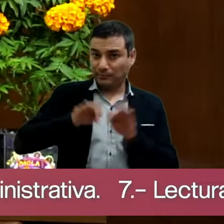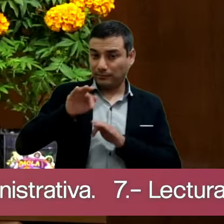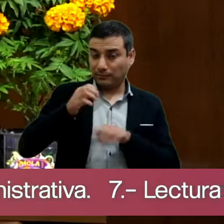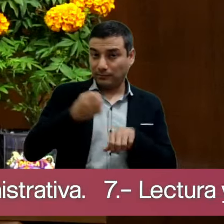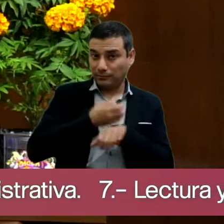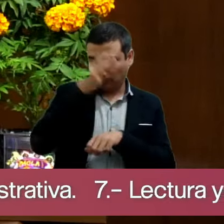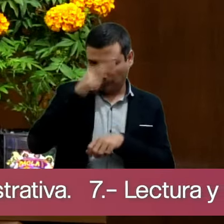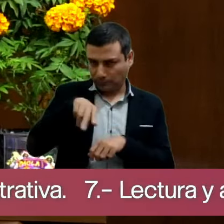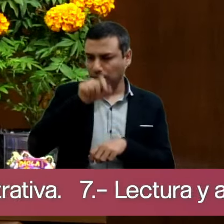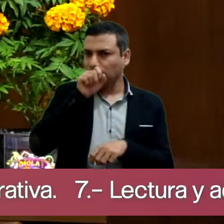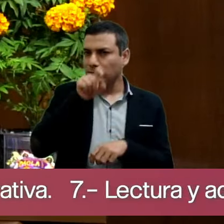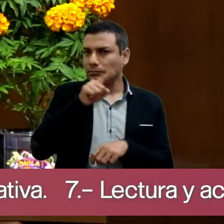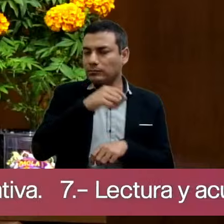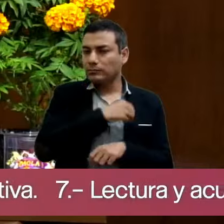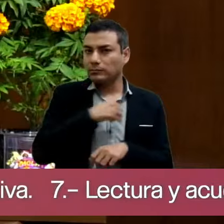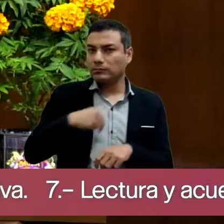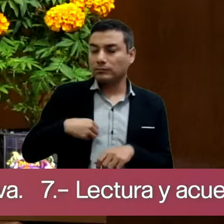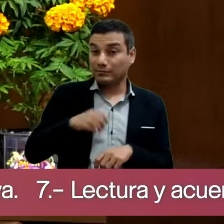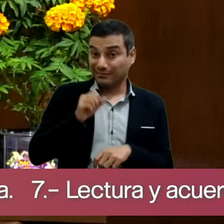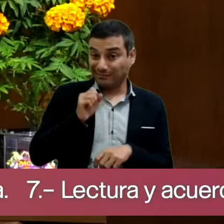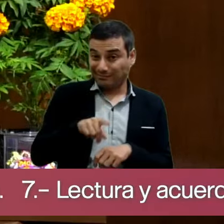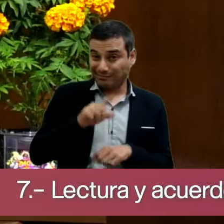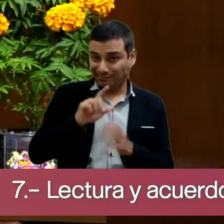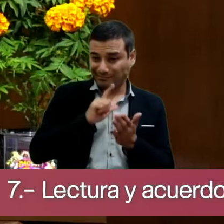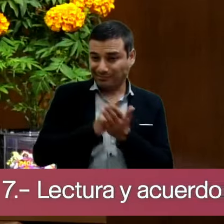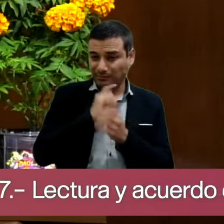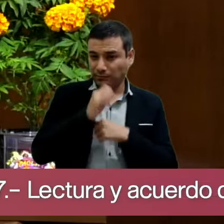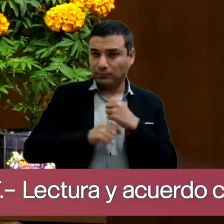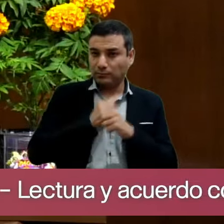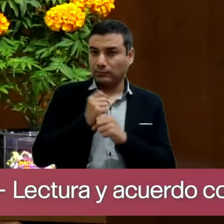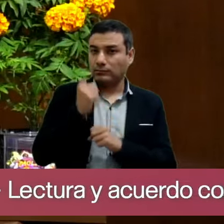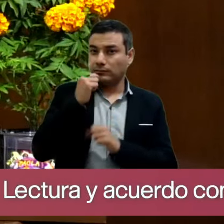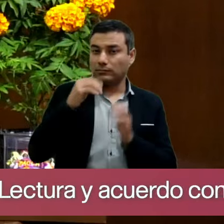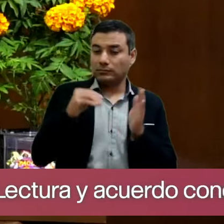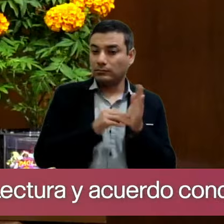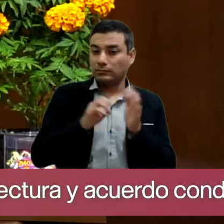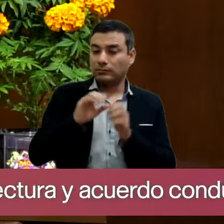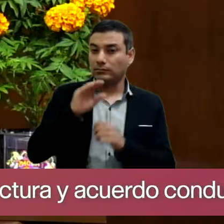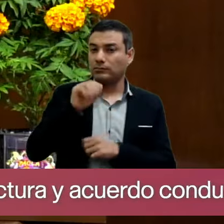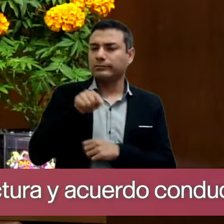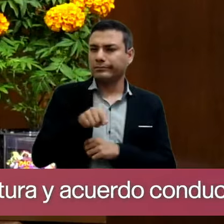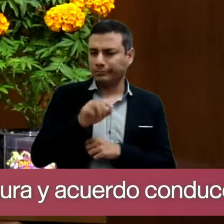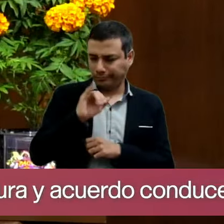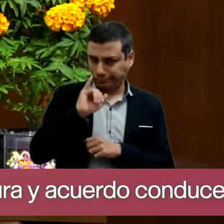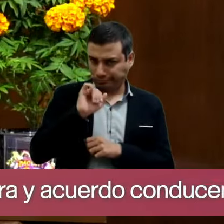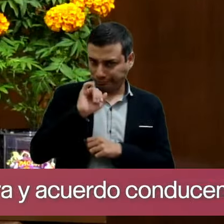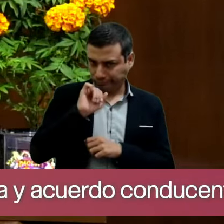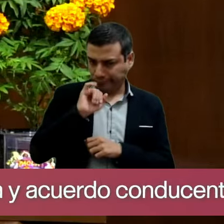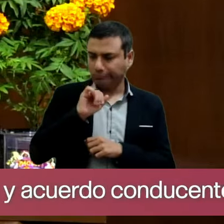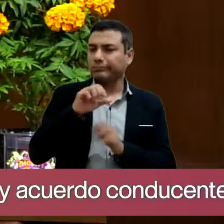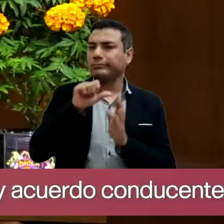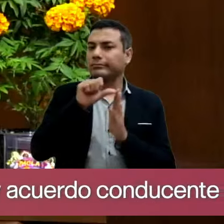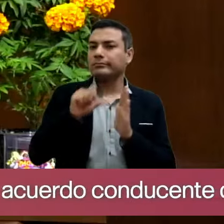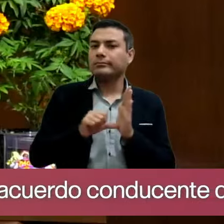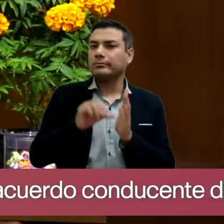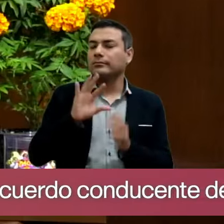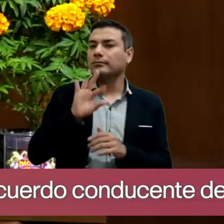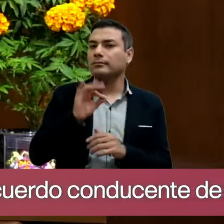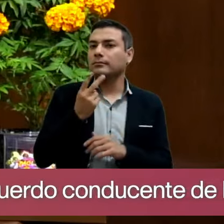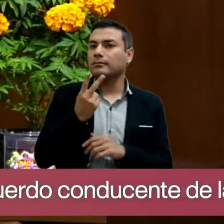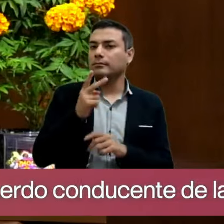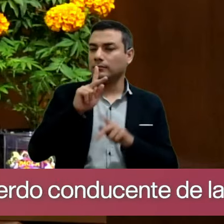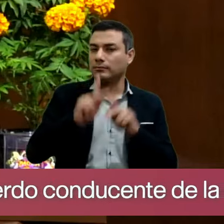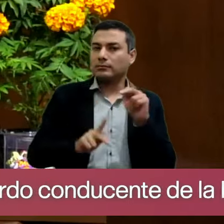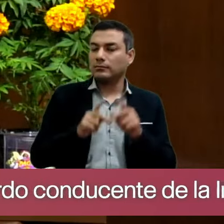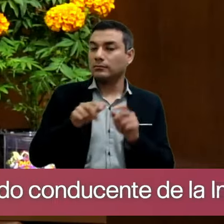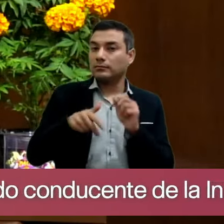y Municipios de 1990 sí disponía en su artículo 42, fracción